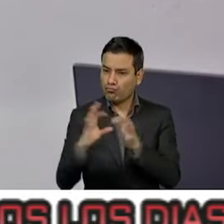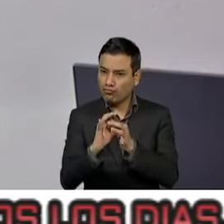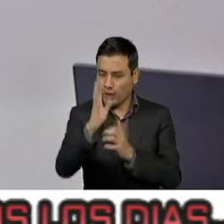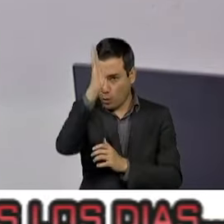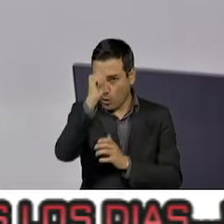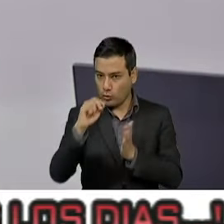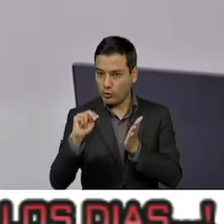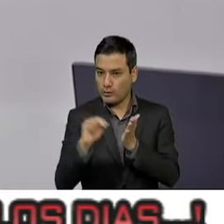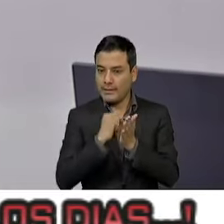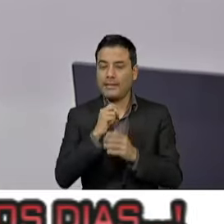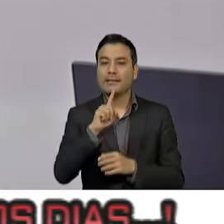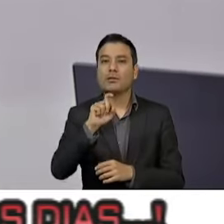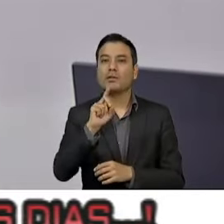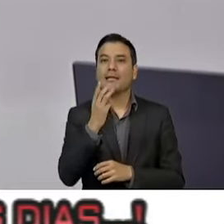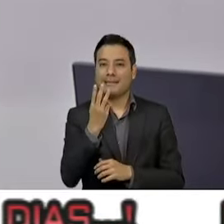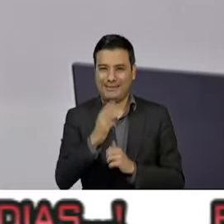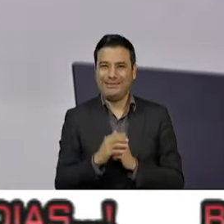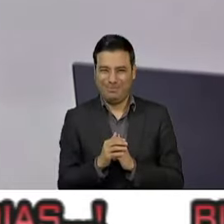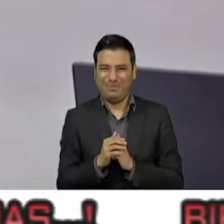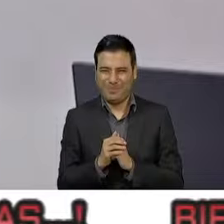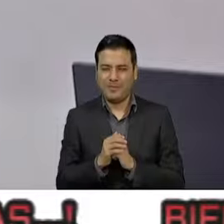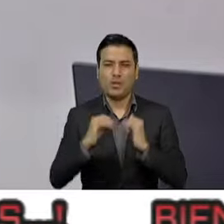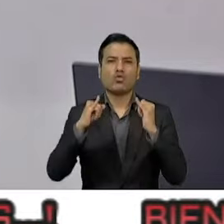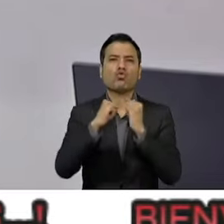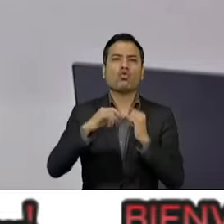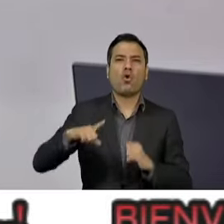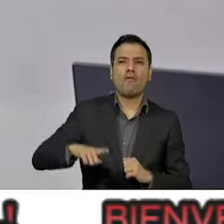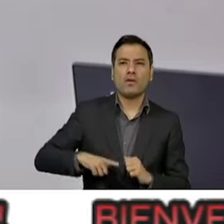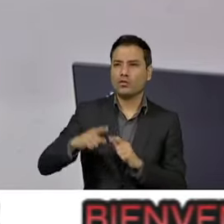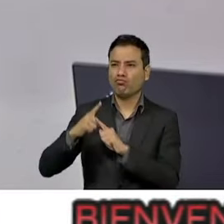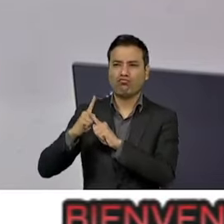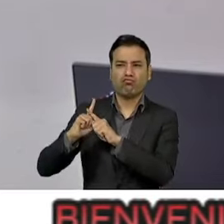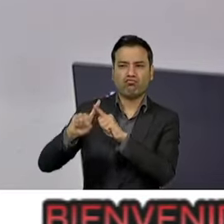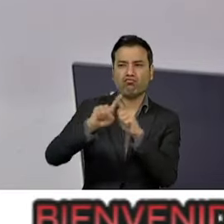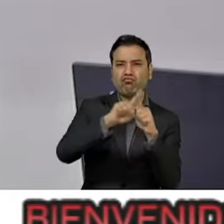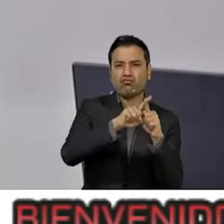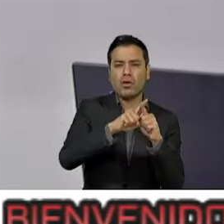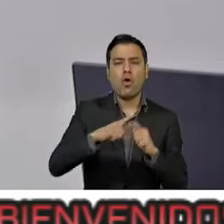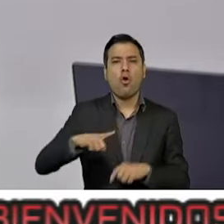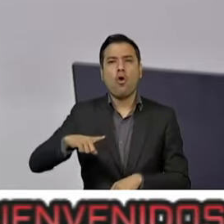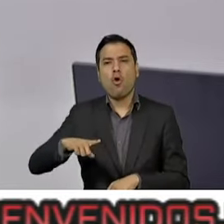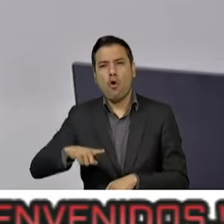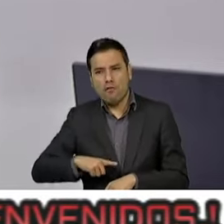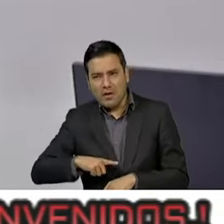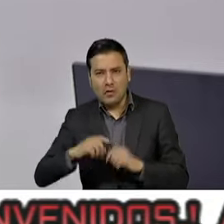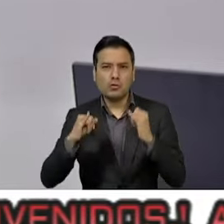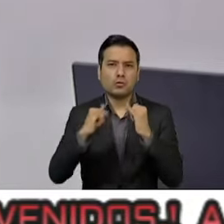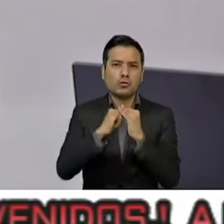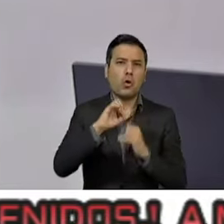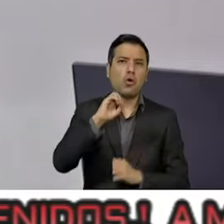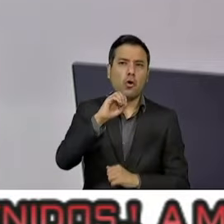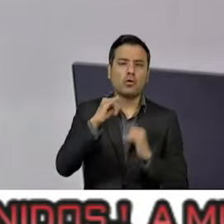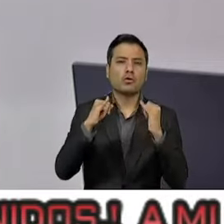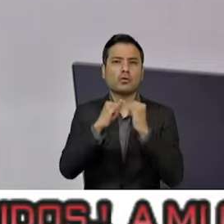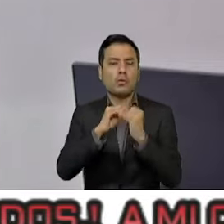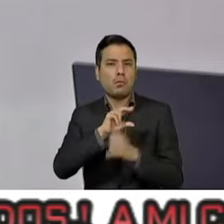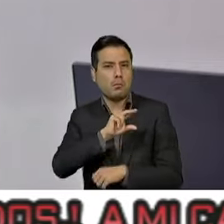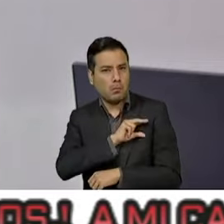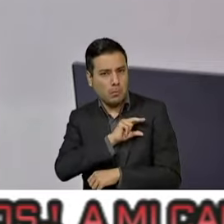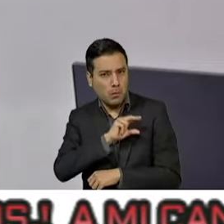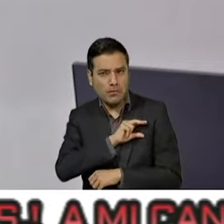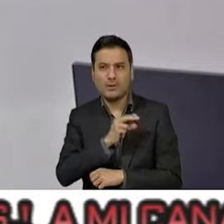convenios celebrados con diversas organizaciones de los sectores público, privado y social, que en un ánimo de